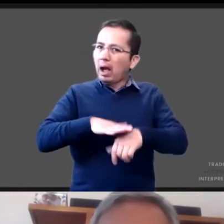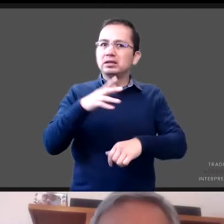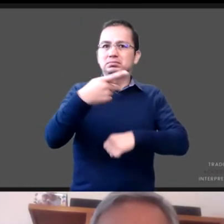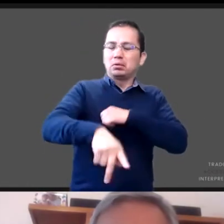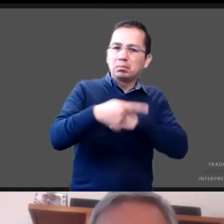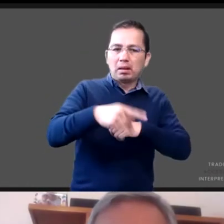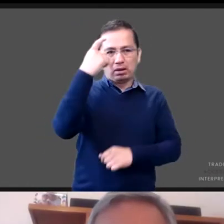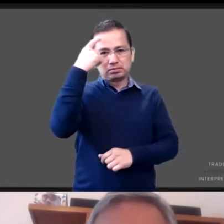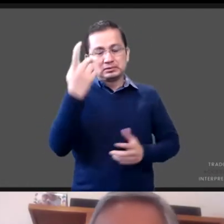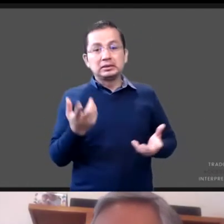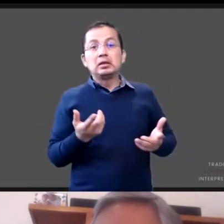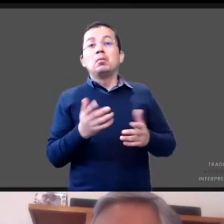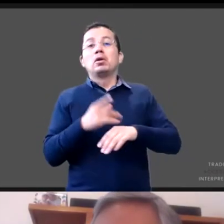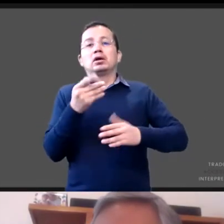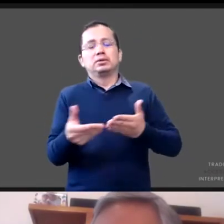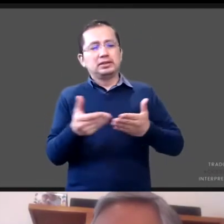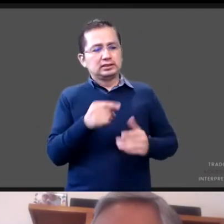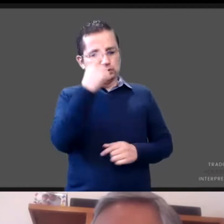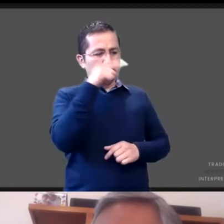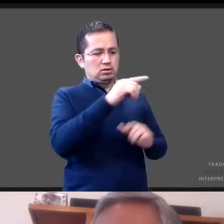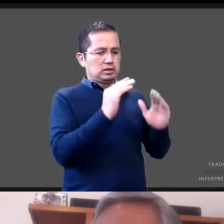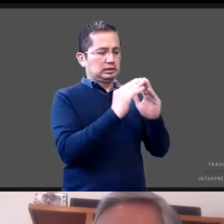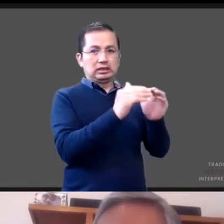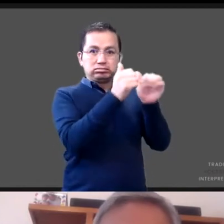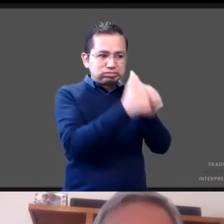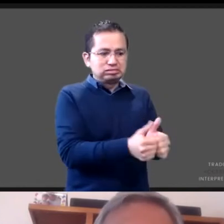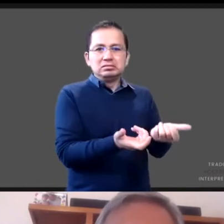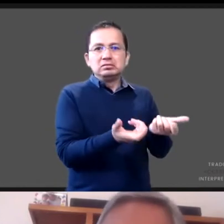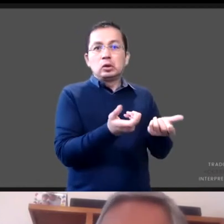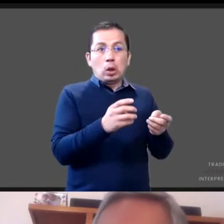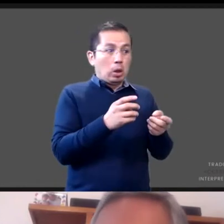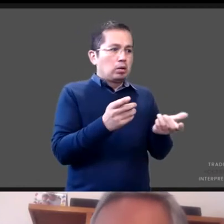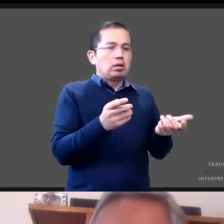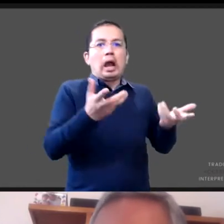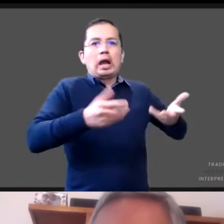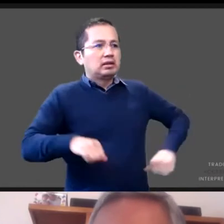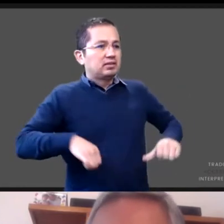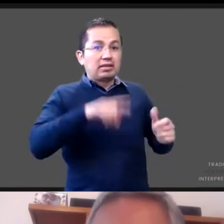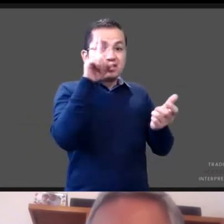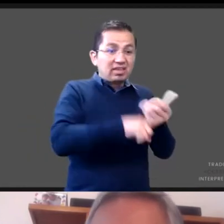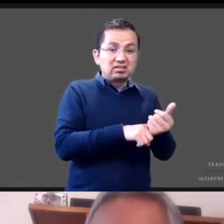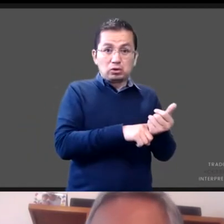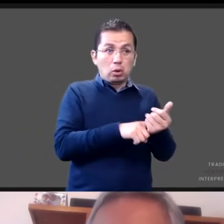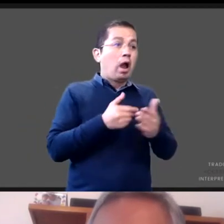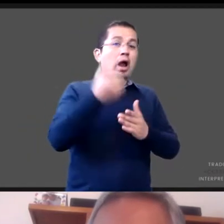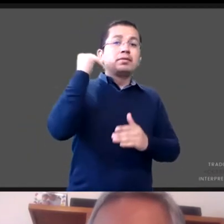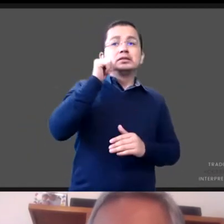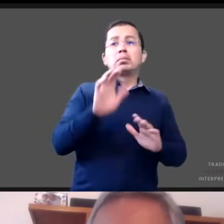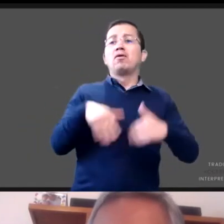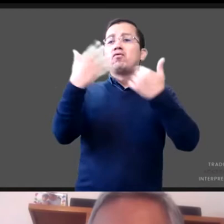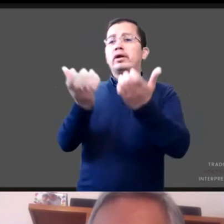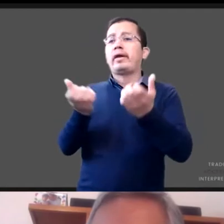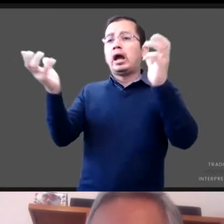puedan realizar las actividades que estábamos acostumbrados a realizar afuera, en un espacio más bien hostil para la